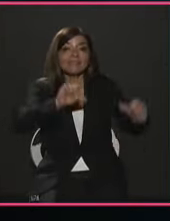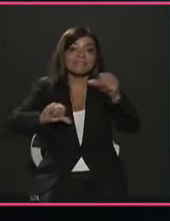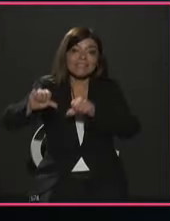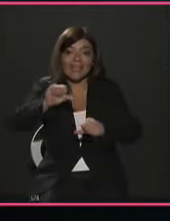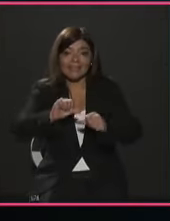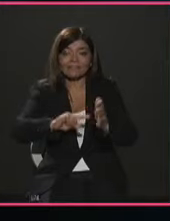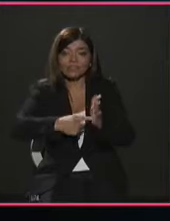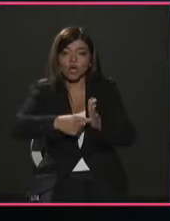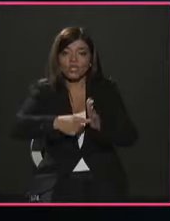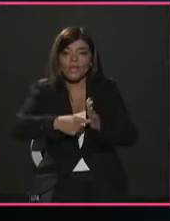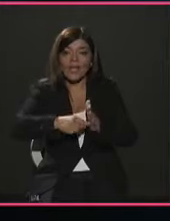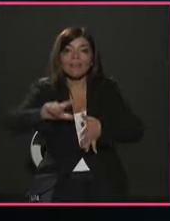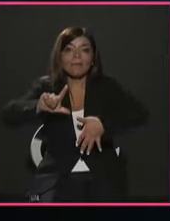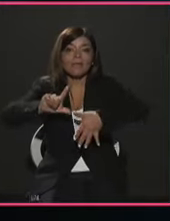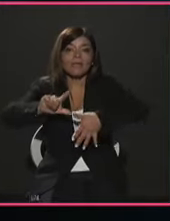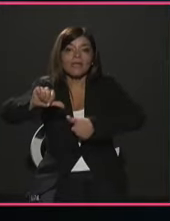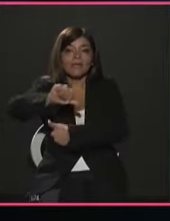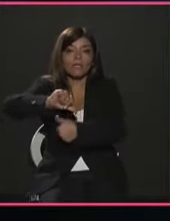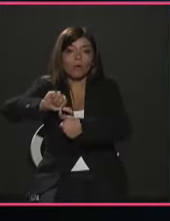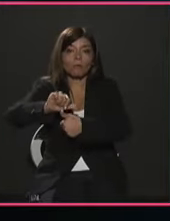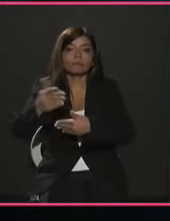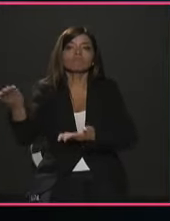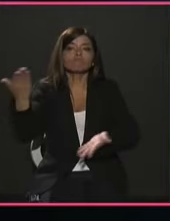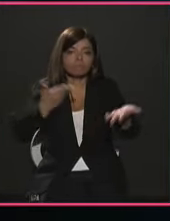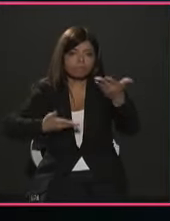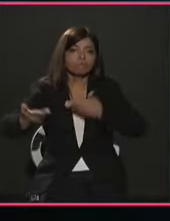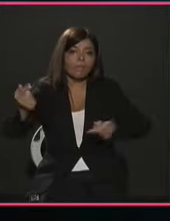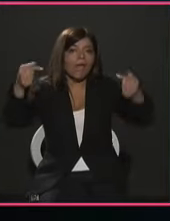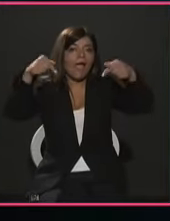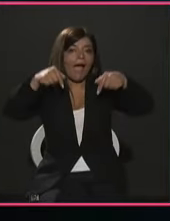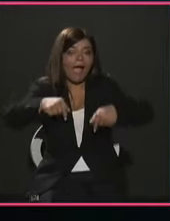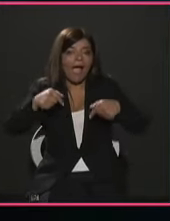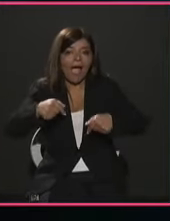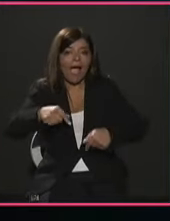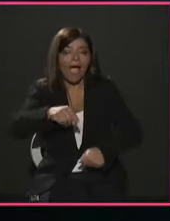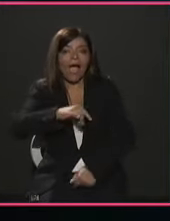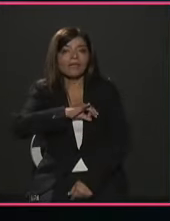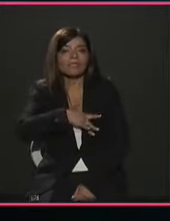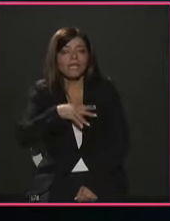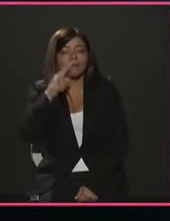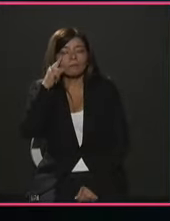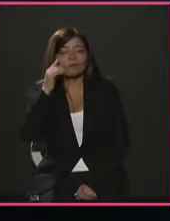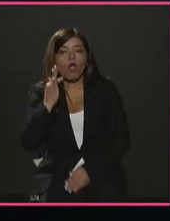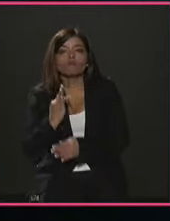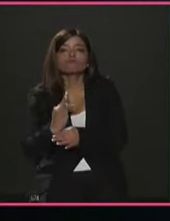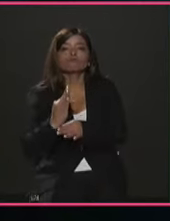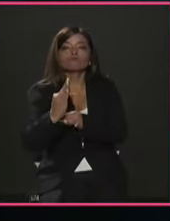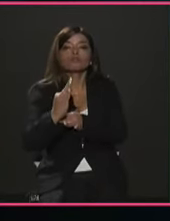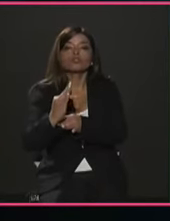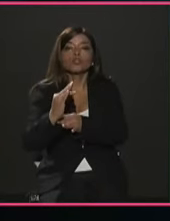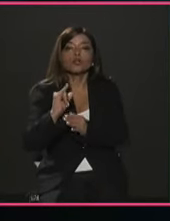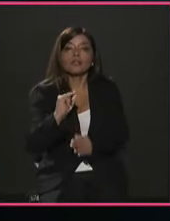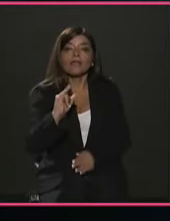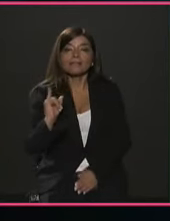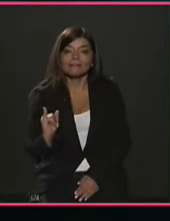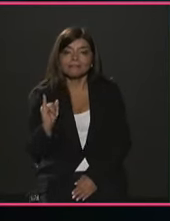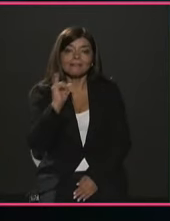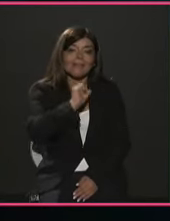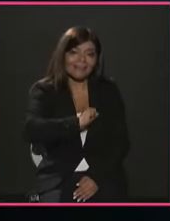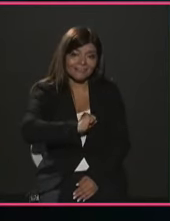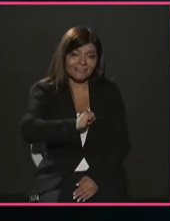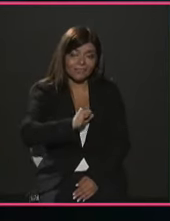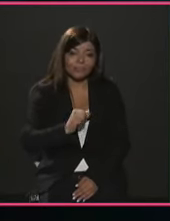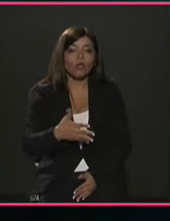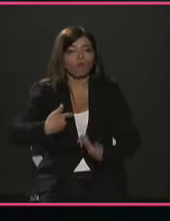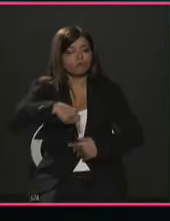Caribe para reflexionar en Chile sobre los usos futuros de la Inteligencia artificial